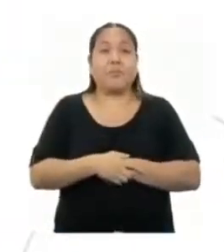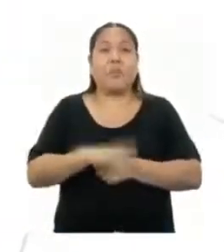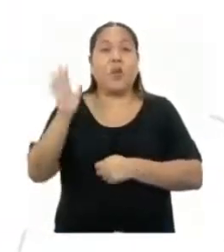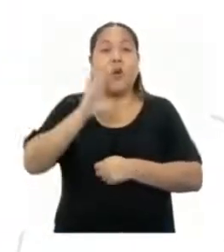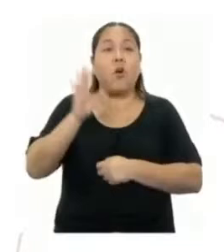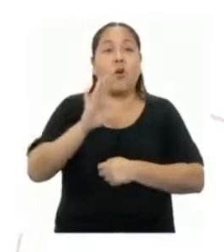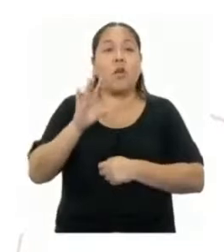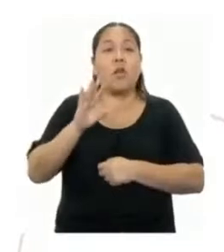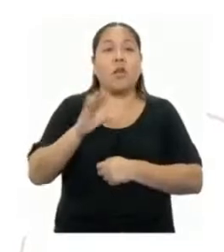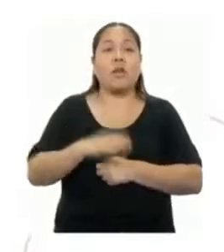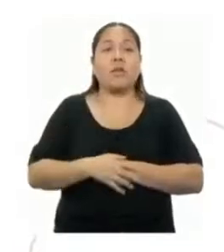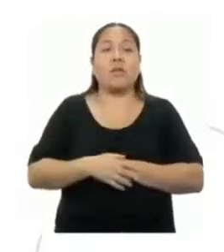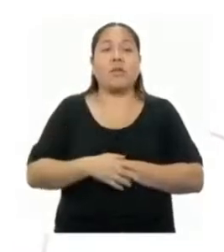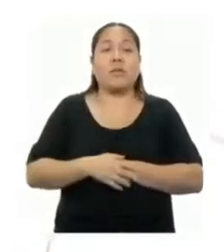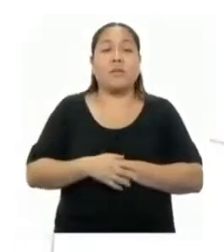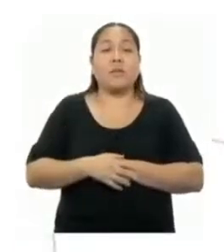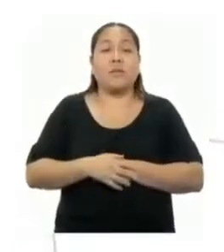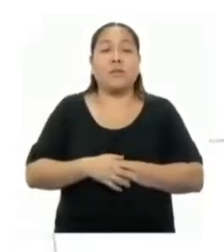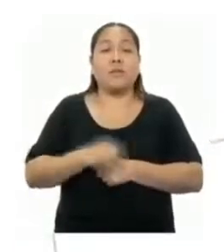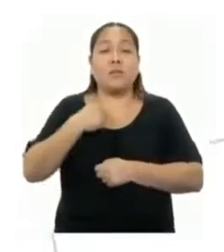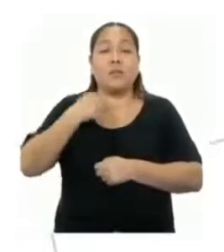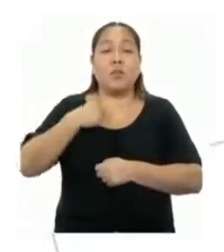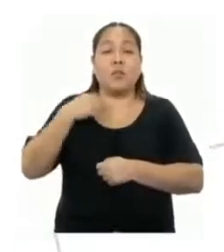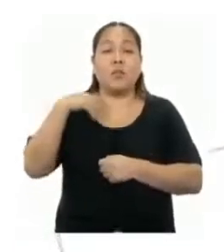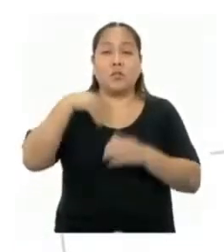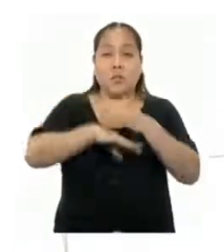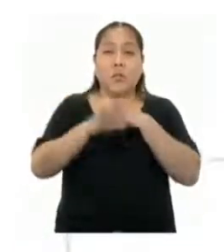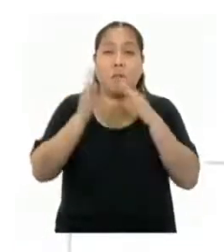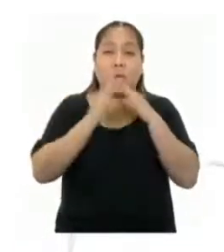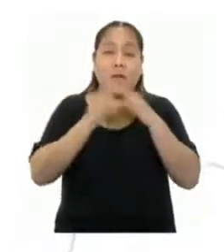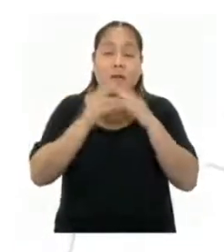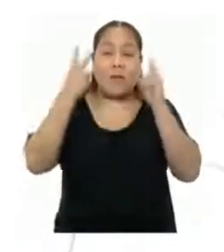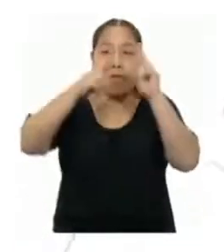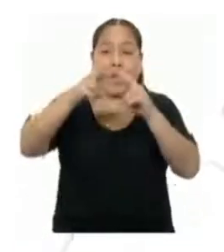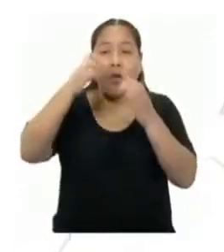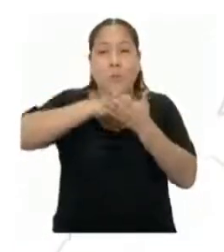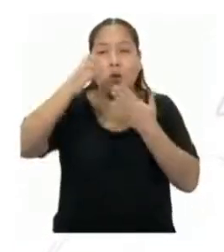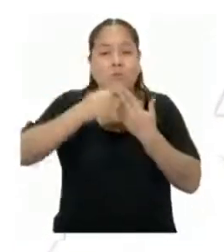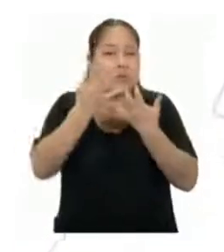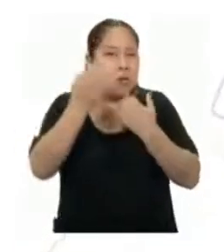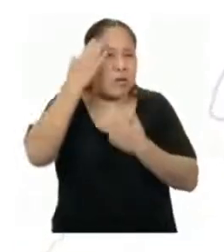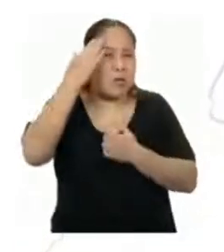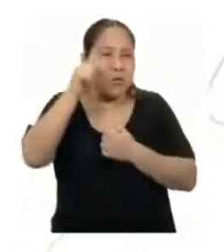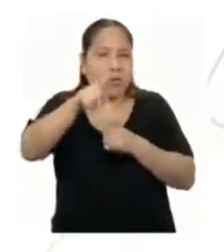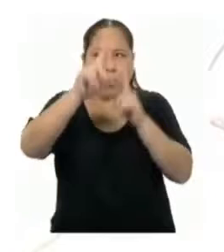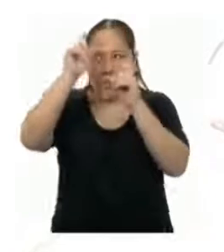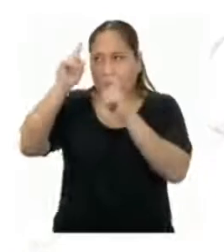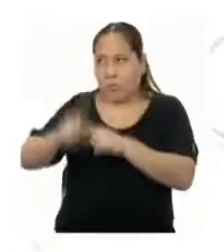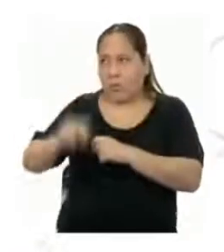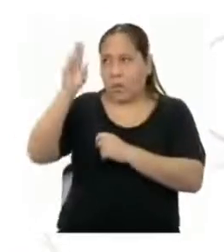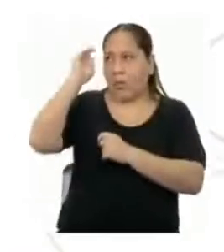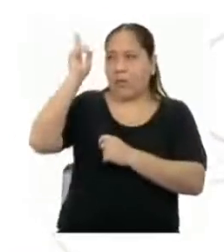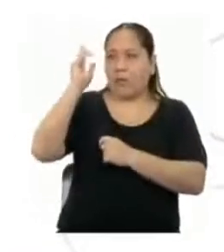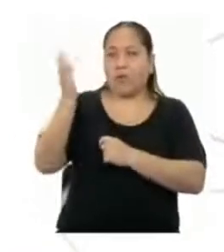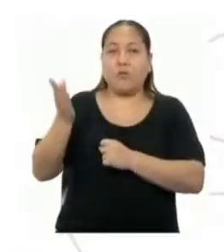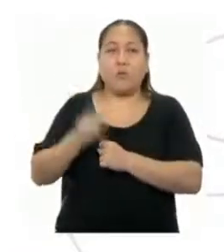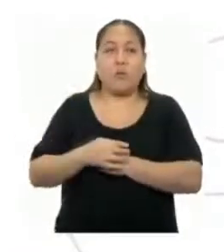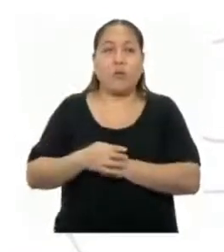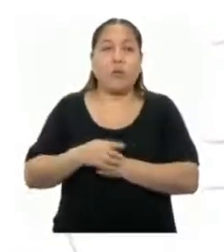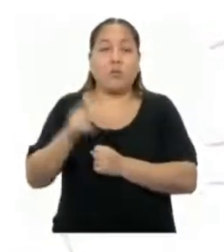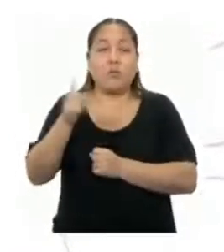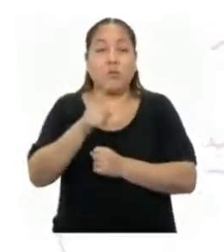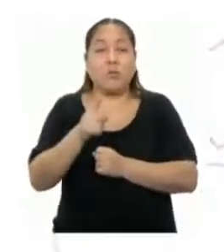Hola Jeremis, ¿cómo estás? Estoy en mi casa viendo el programa y quería saber si puedes preguntarle a la profesora Liliana si